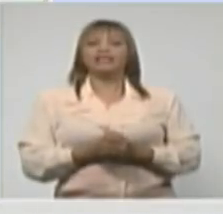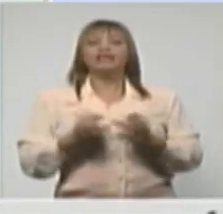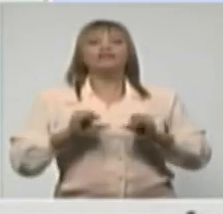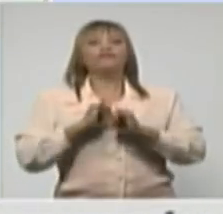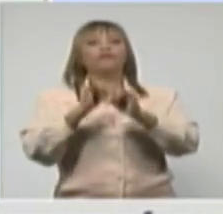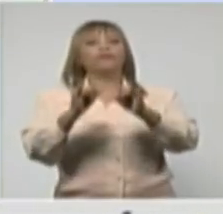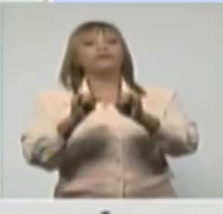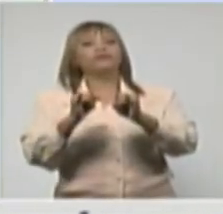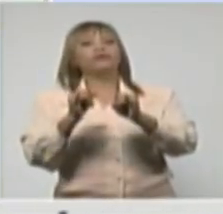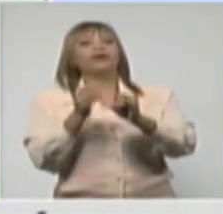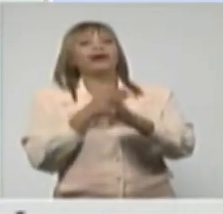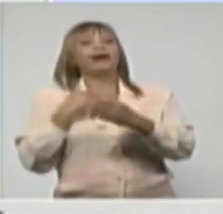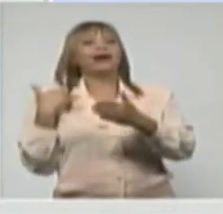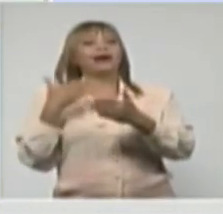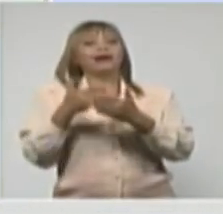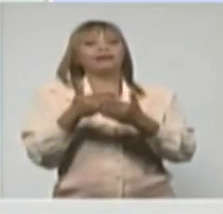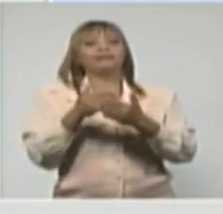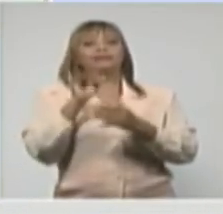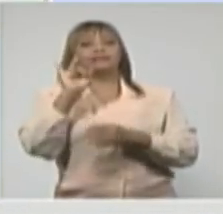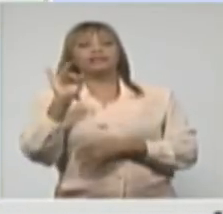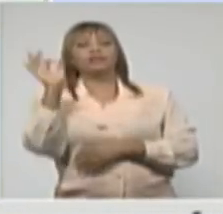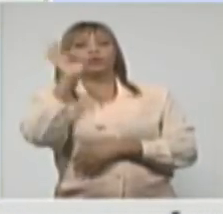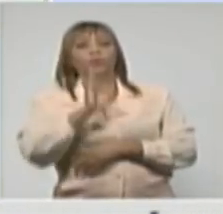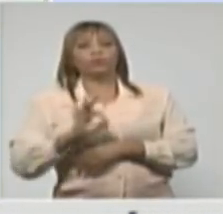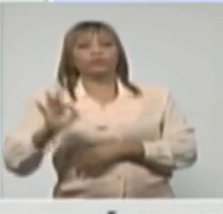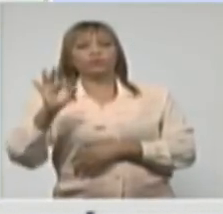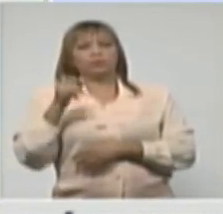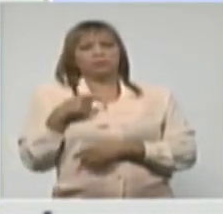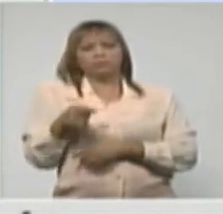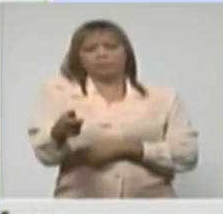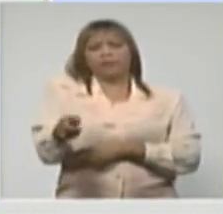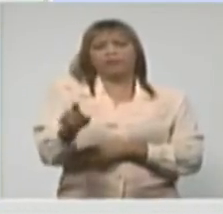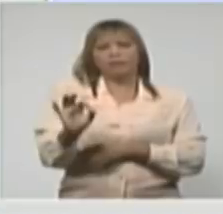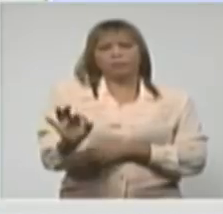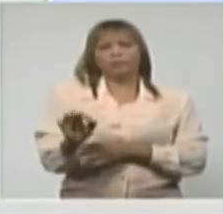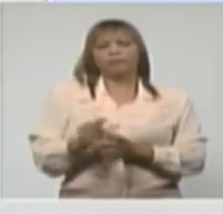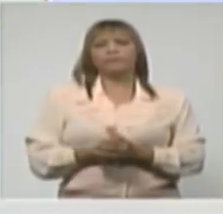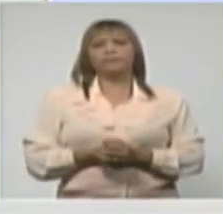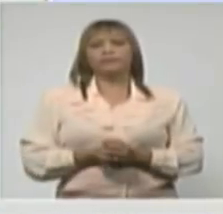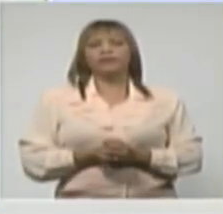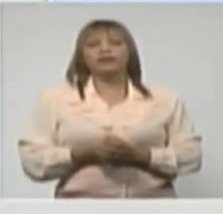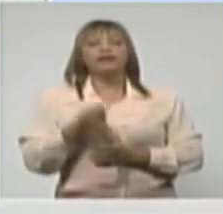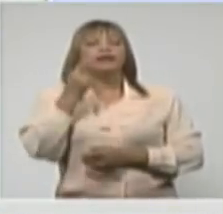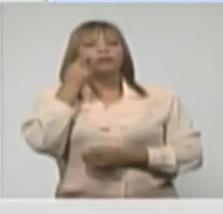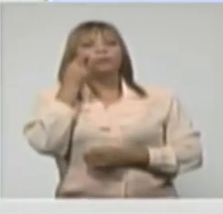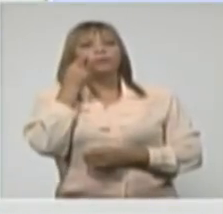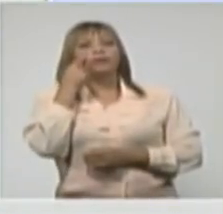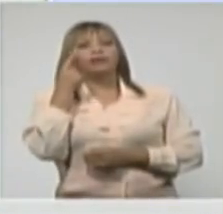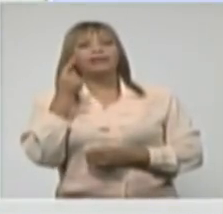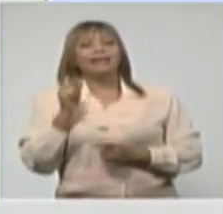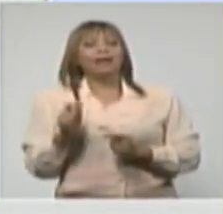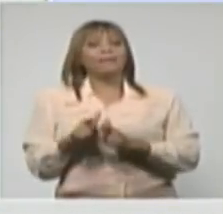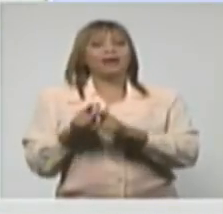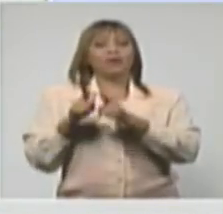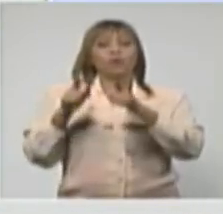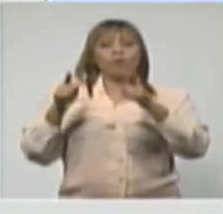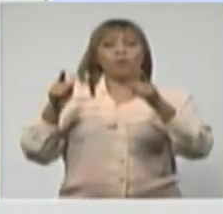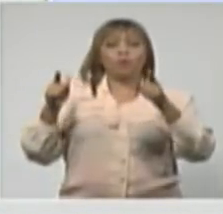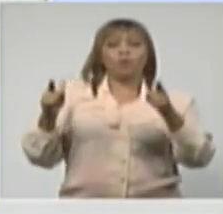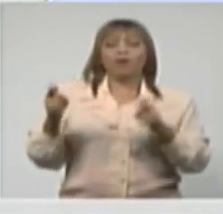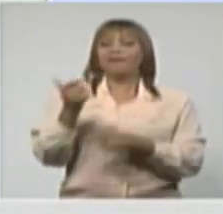octubre de este año, o sea, muy reciente. Y como ustedes ven, las mayores afectaciones